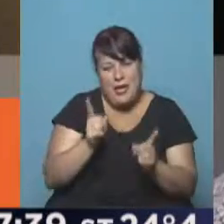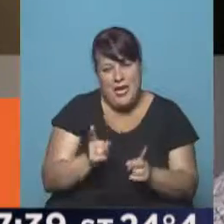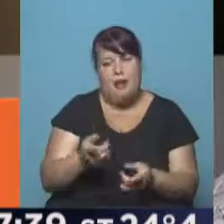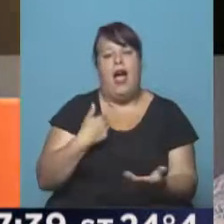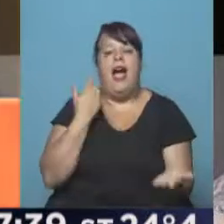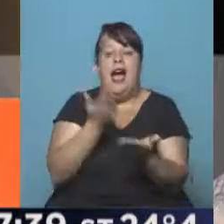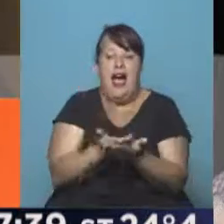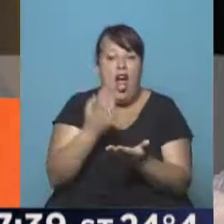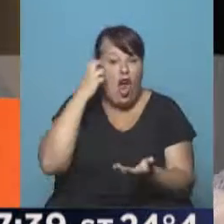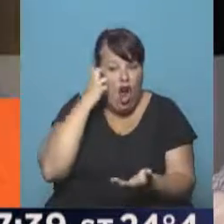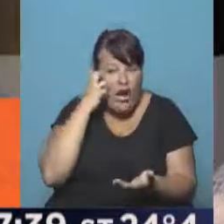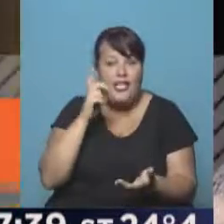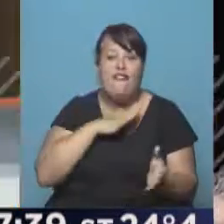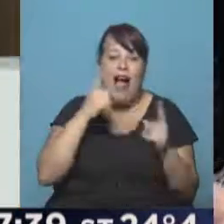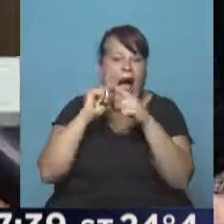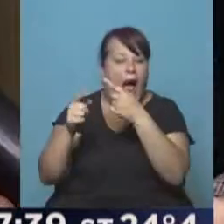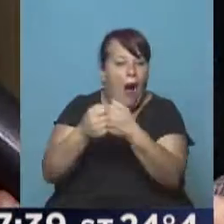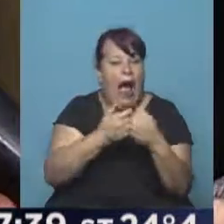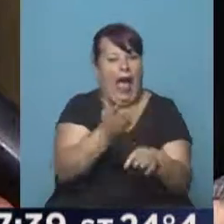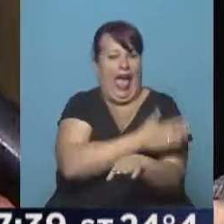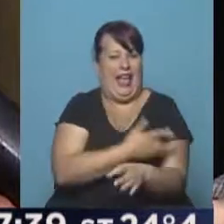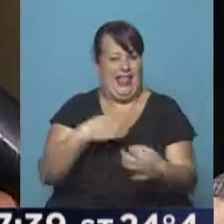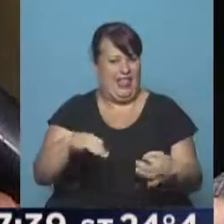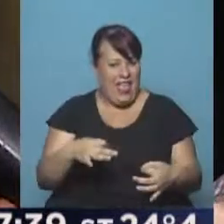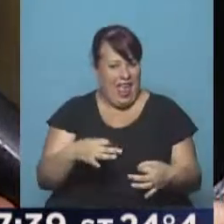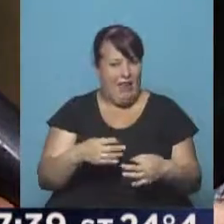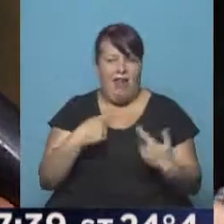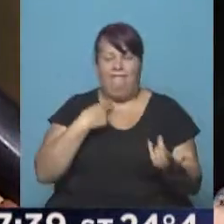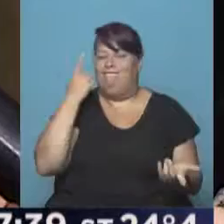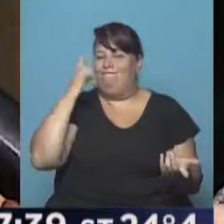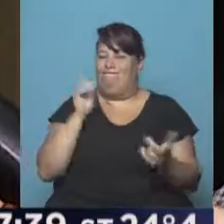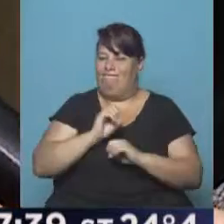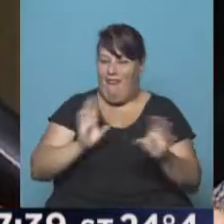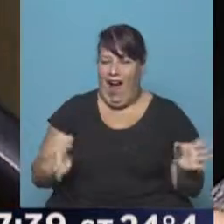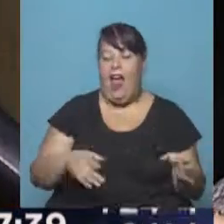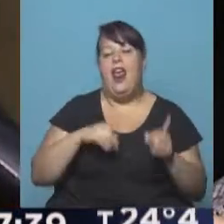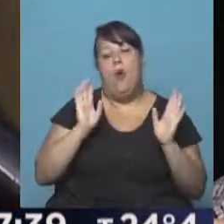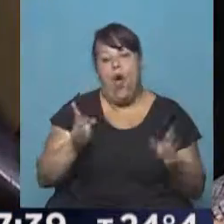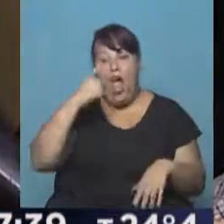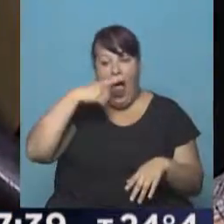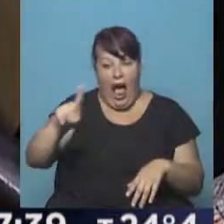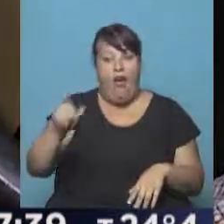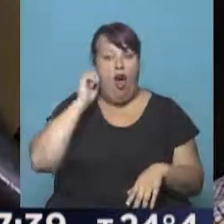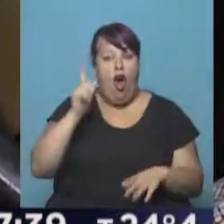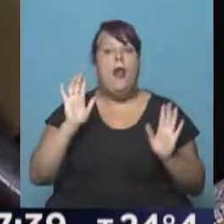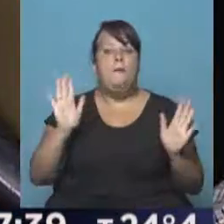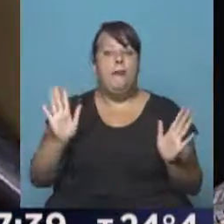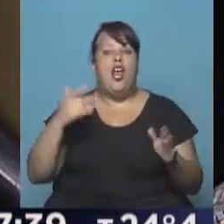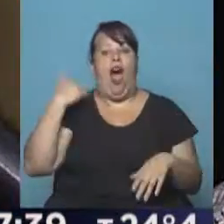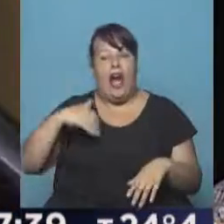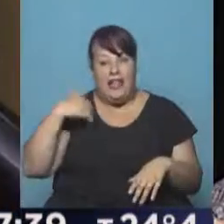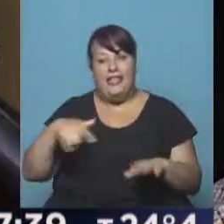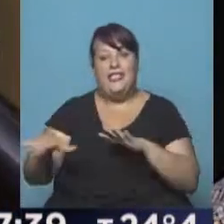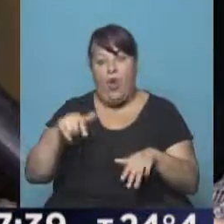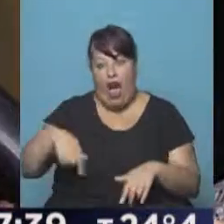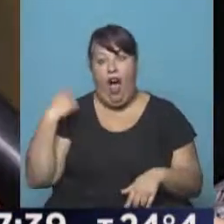enviado al Congreso sin haber construido este consenso antes, desde el principio no nos parecía la mejor salida. Bueno, finalmente se logra, pero llevando a los argentinos a esta situación